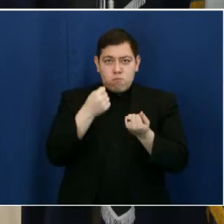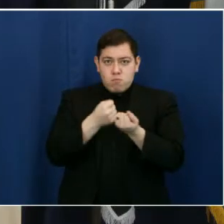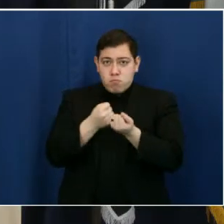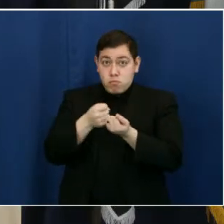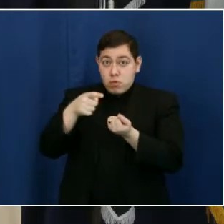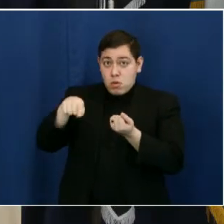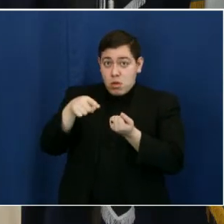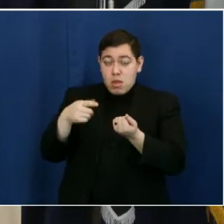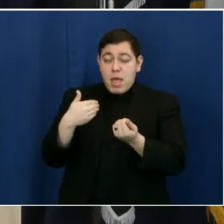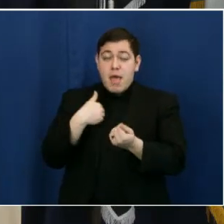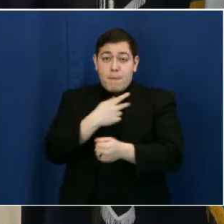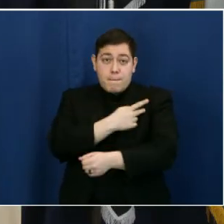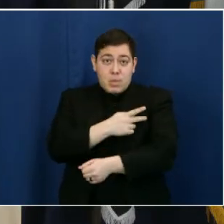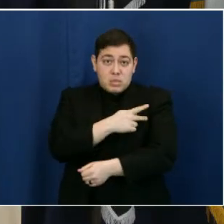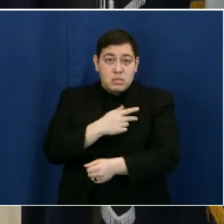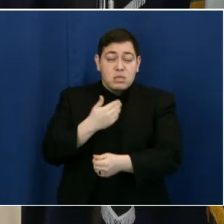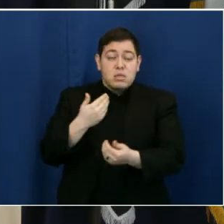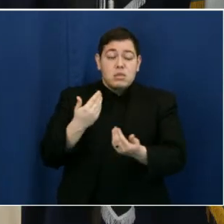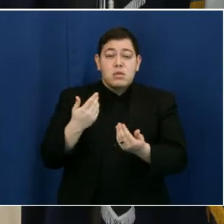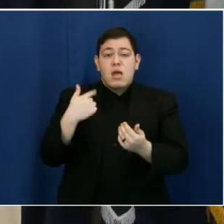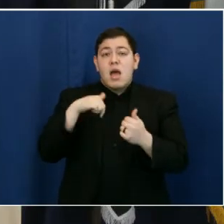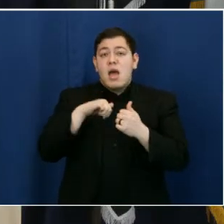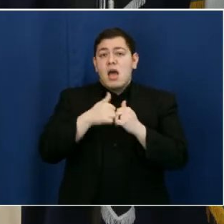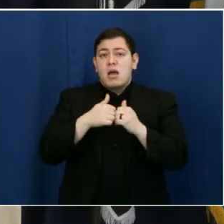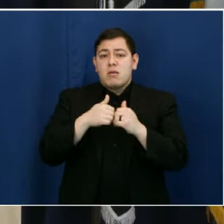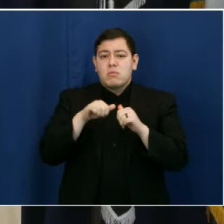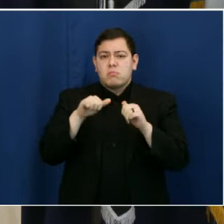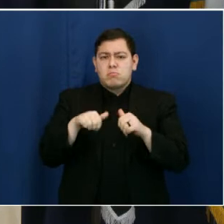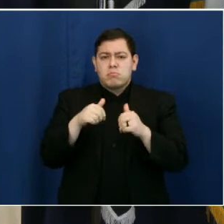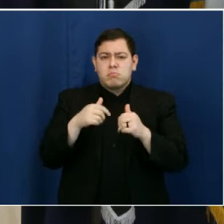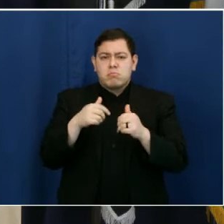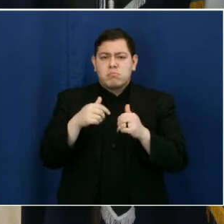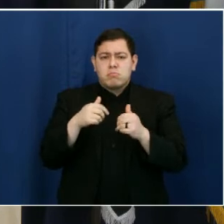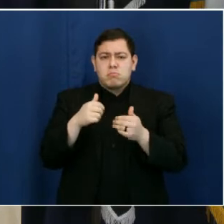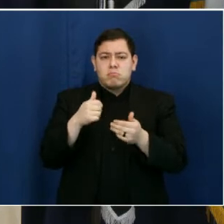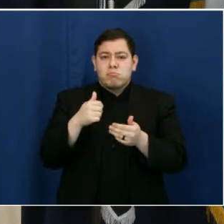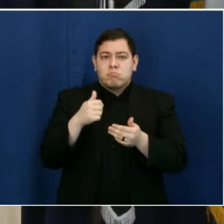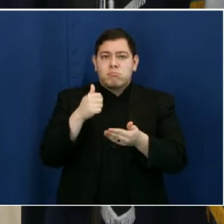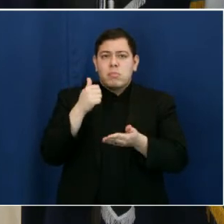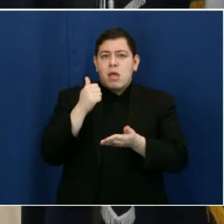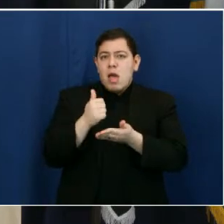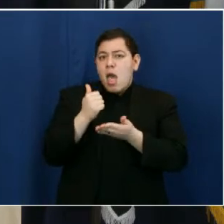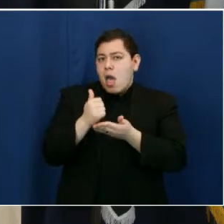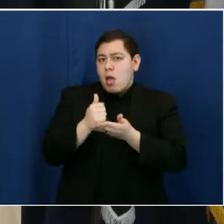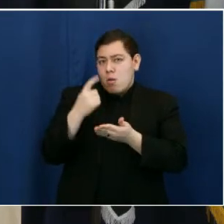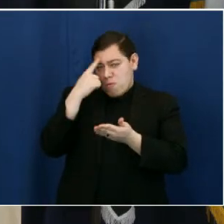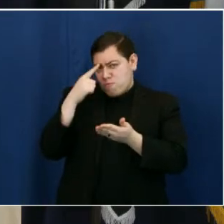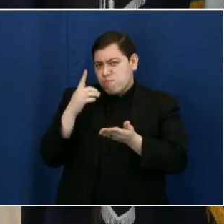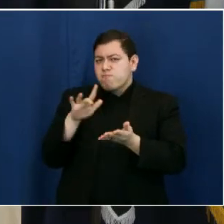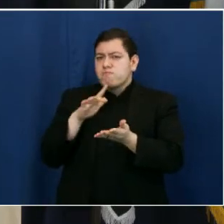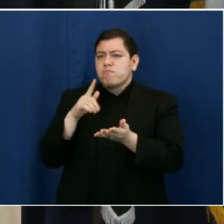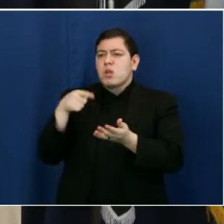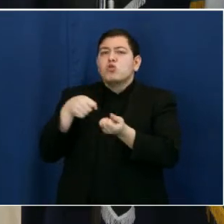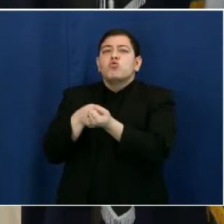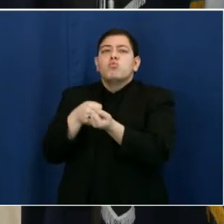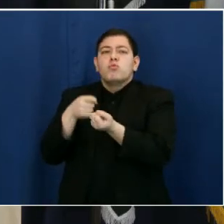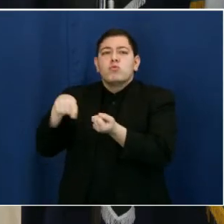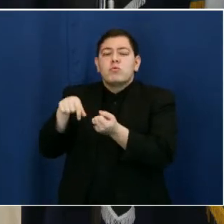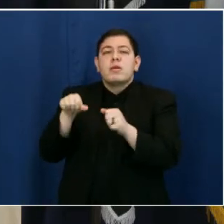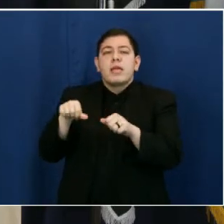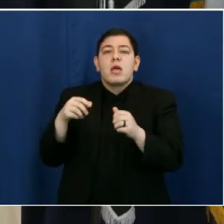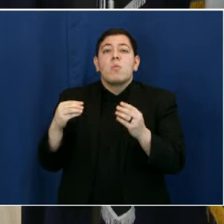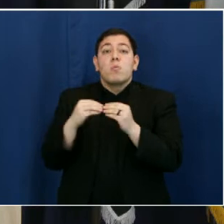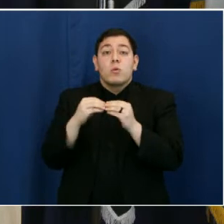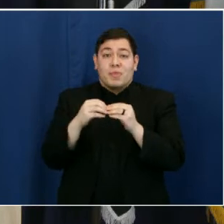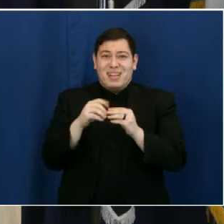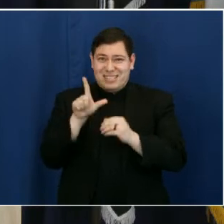can the public be assured their information would remain private? Ajá. La pregunta específicamente es si